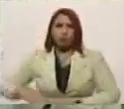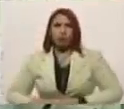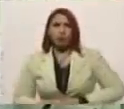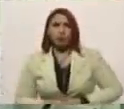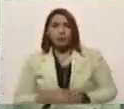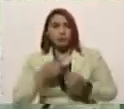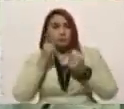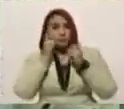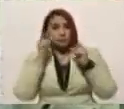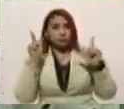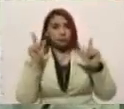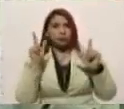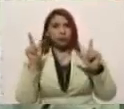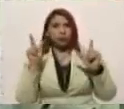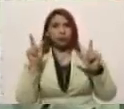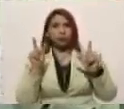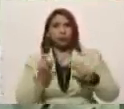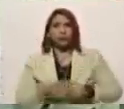maravillosas,